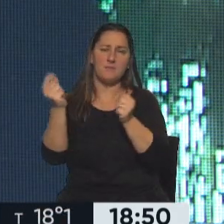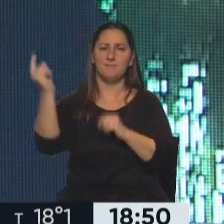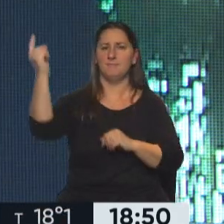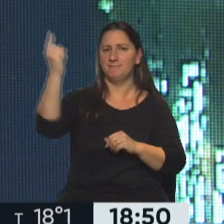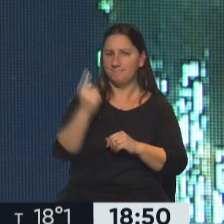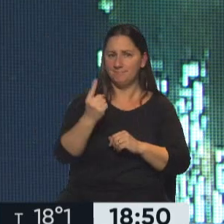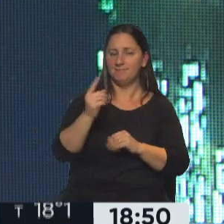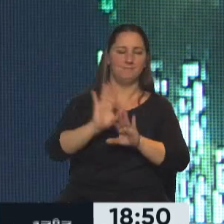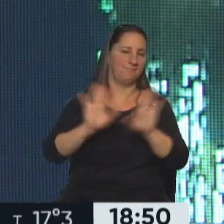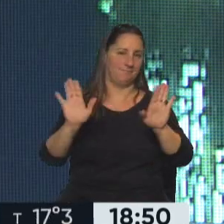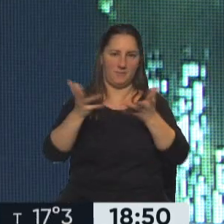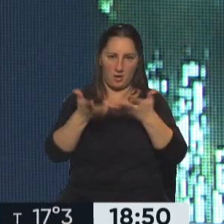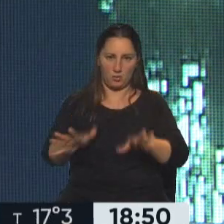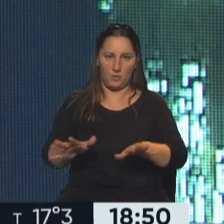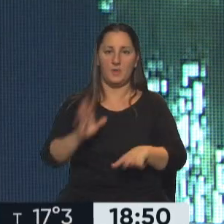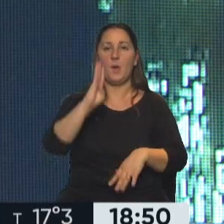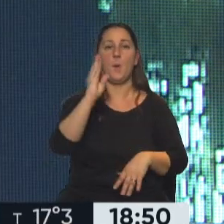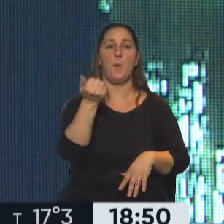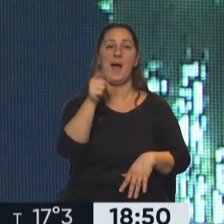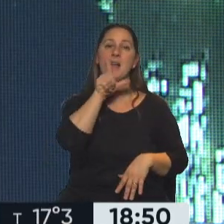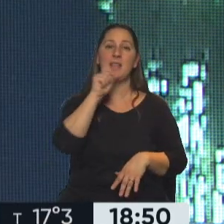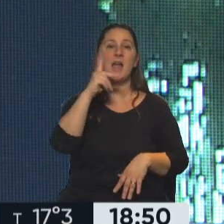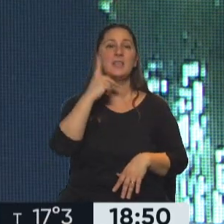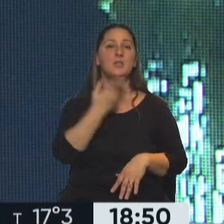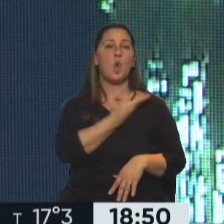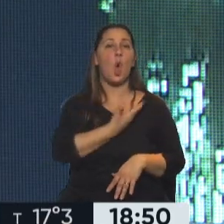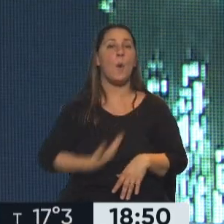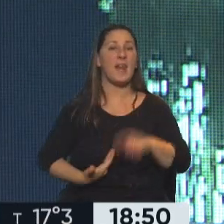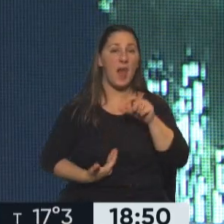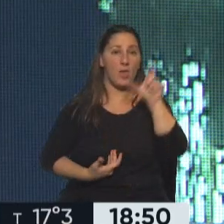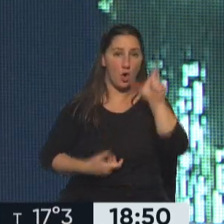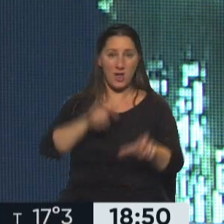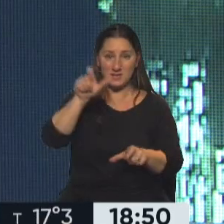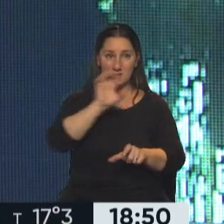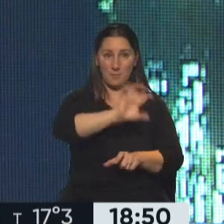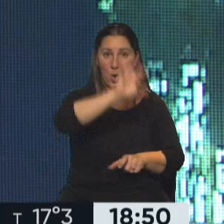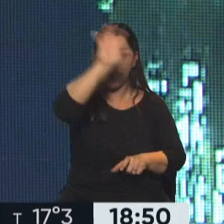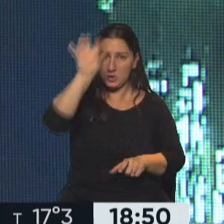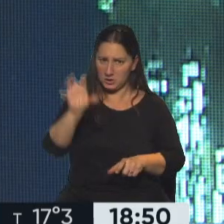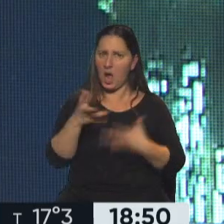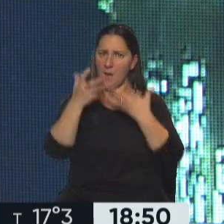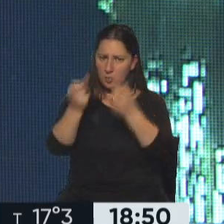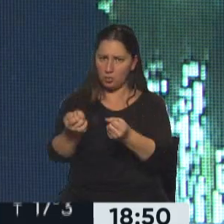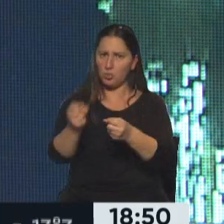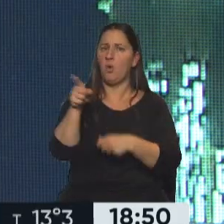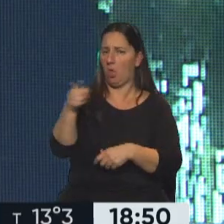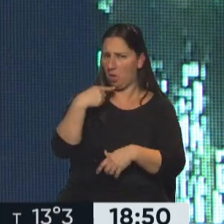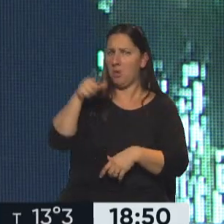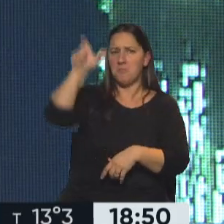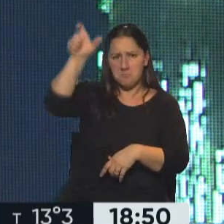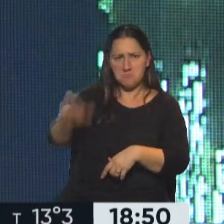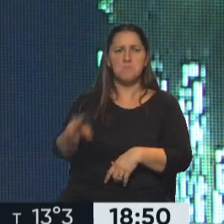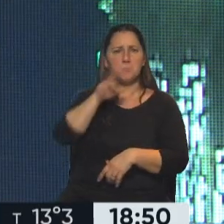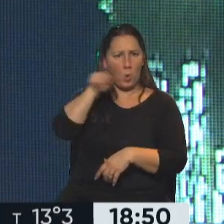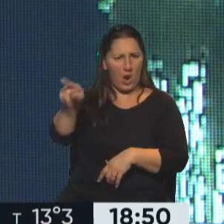del Ministerio de Economía. Silvina Batakis, que además recibió el apoyo de los gobernadores, fueron los primeros que salieron a cerrar fila y a decir, es una mujer que conoce muy